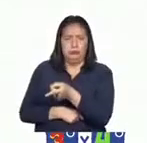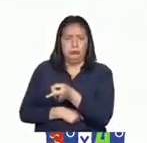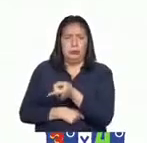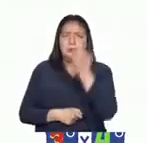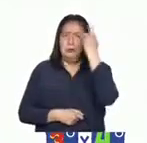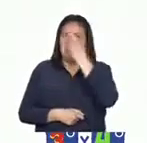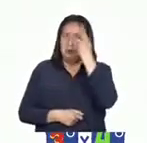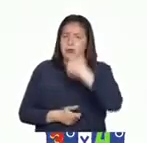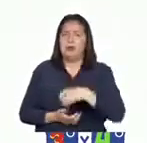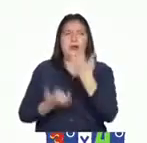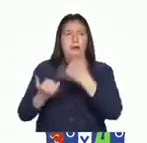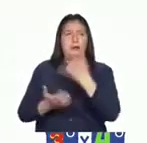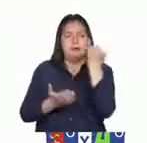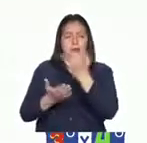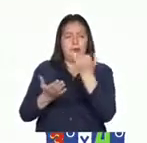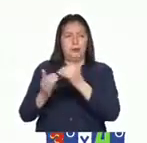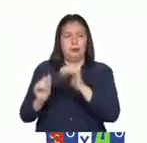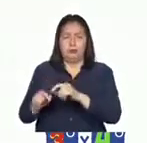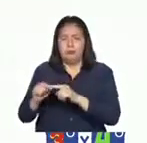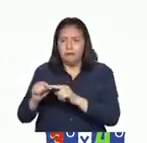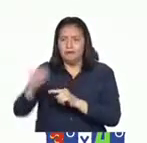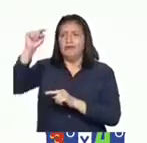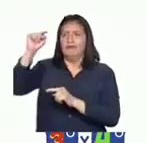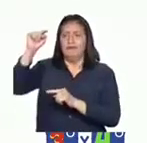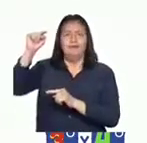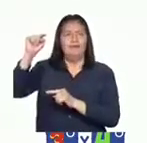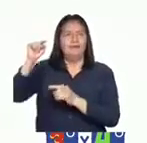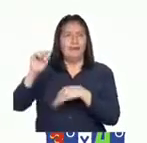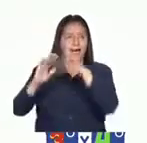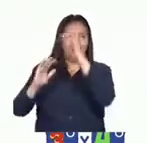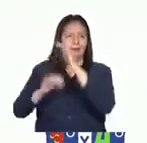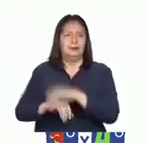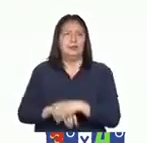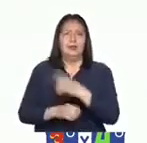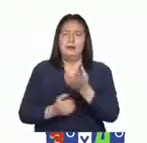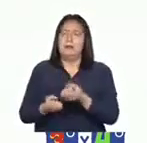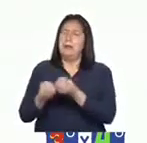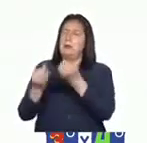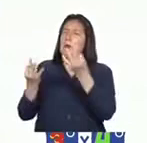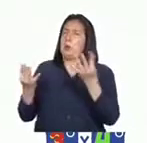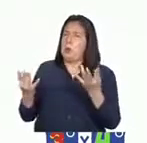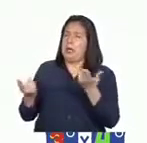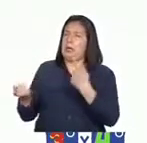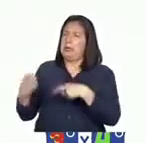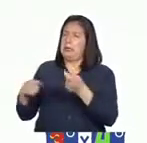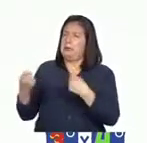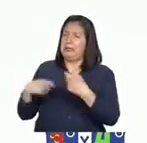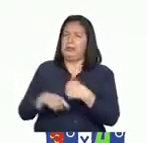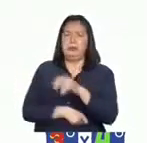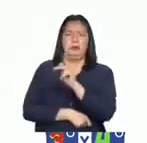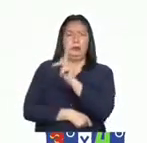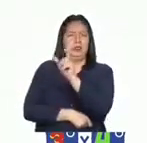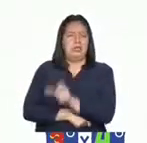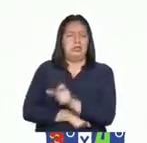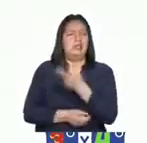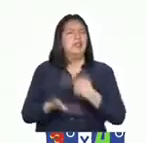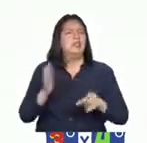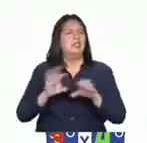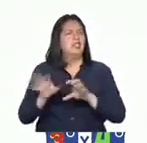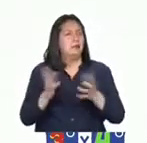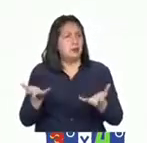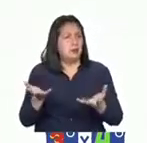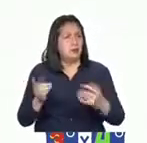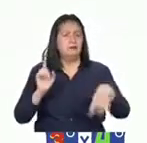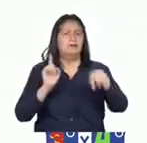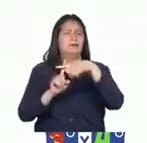Por ello, ahora dibujaremos una ruma más grande. Para calcular cuántas mantas vendió Quilla, realizaremos